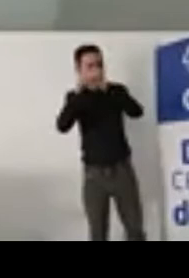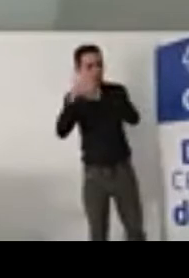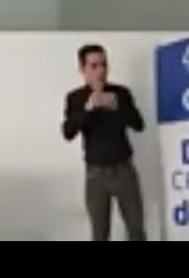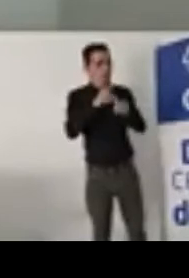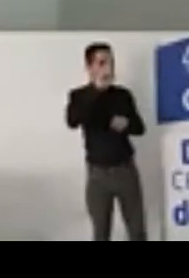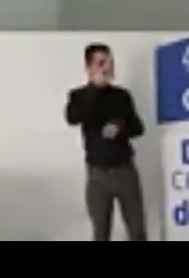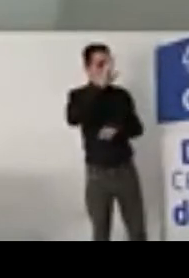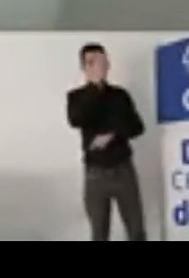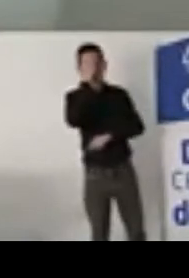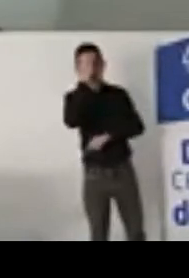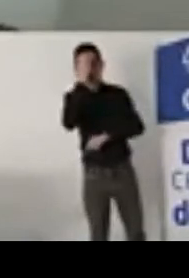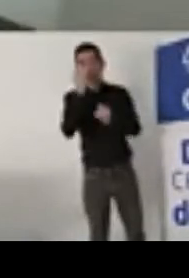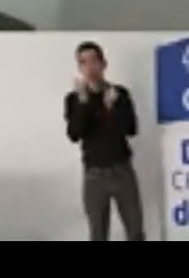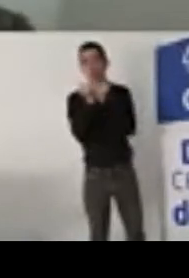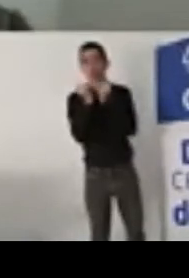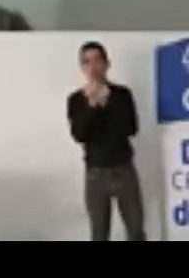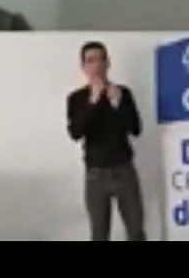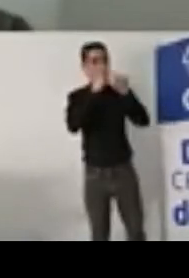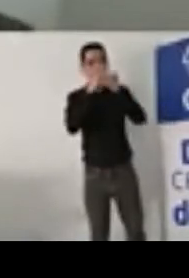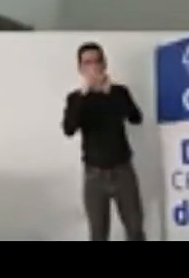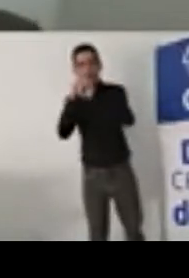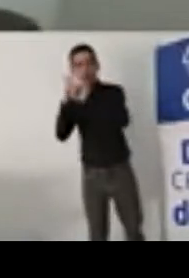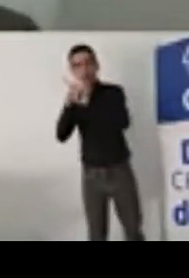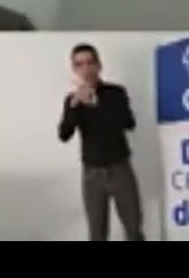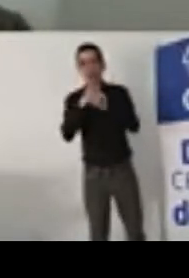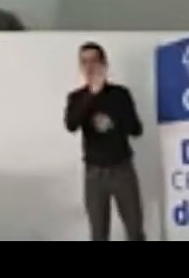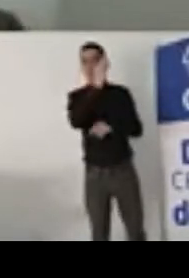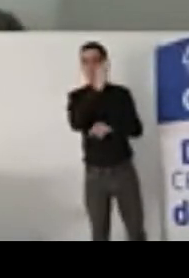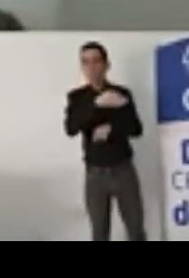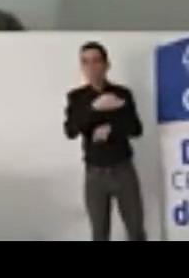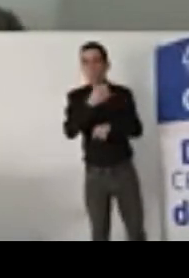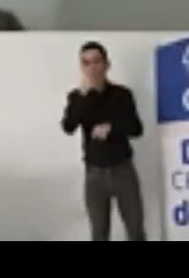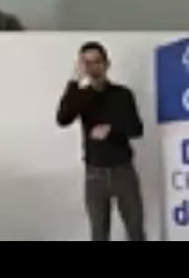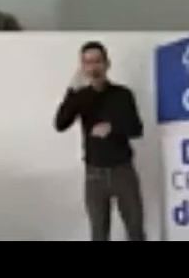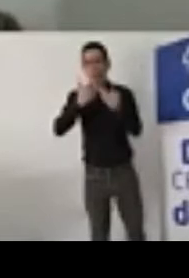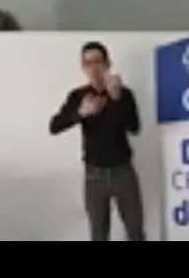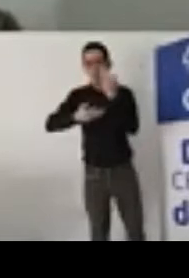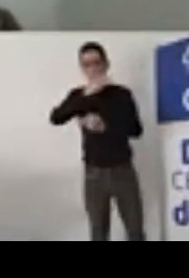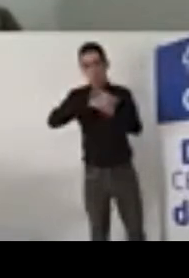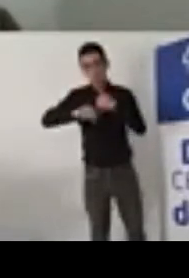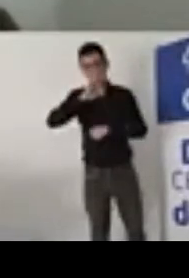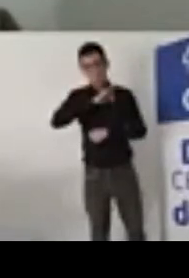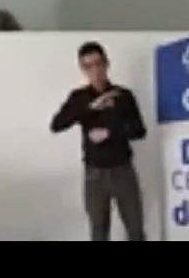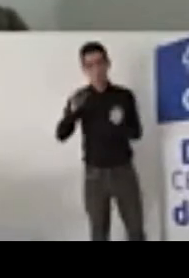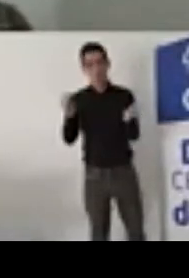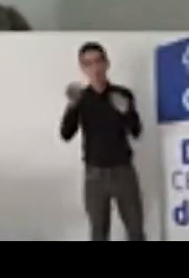abiertos y participativos. Así que muchas gracias por la organización de este